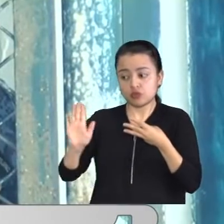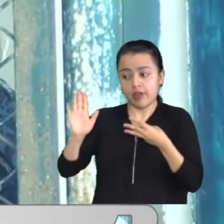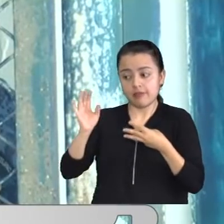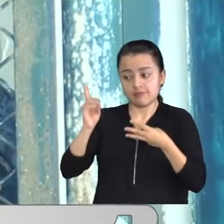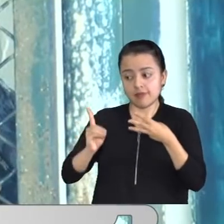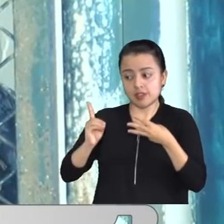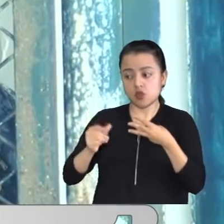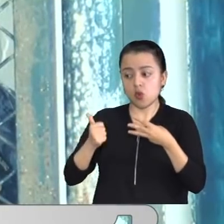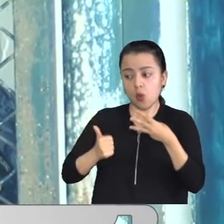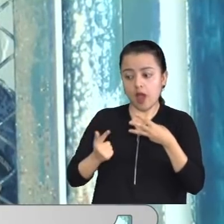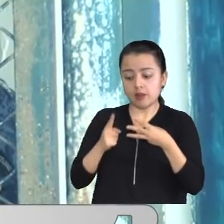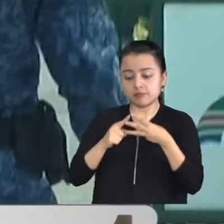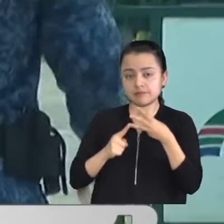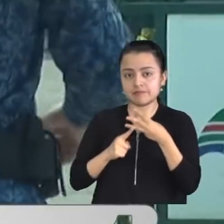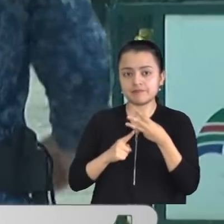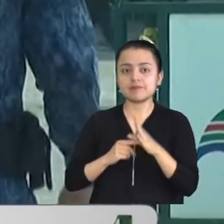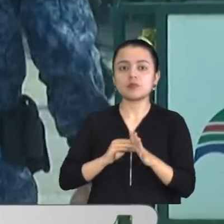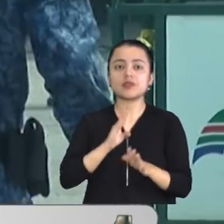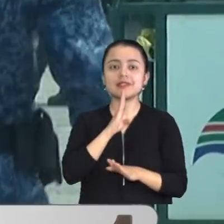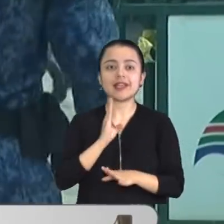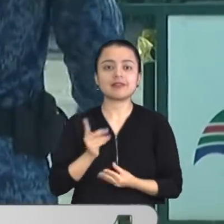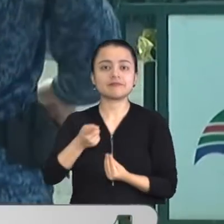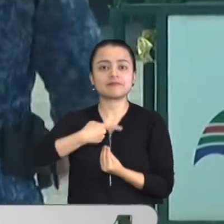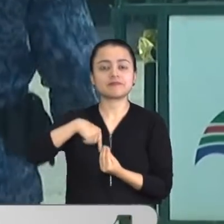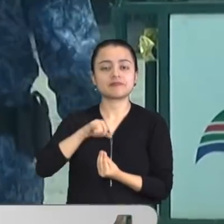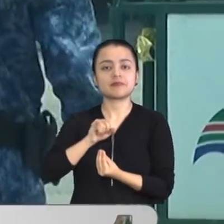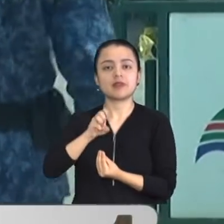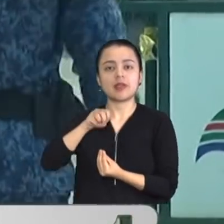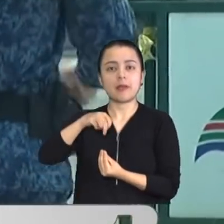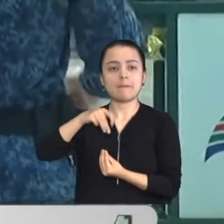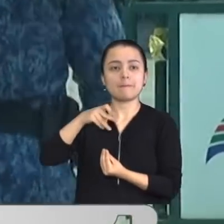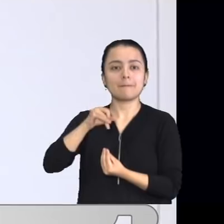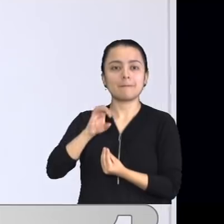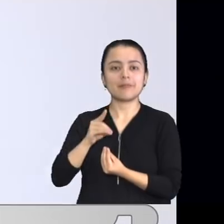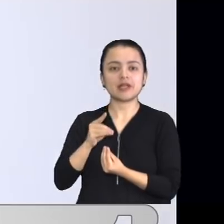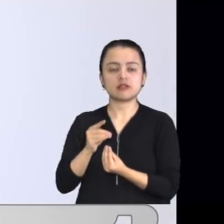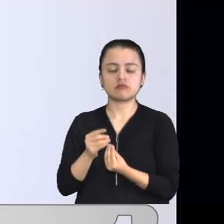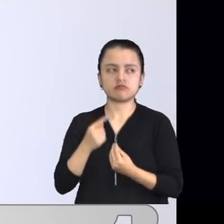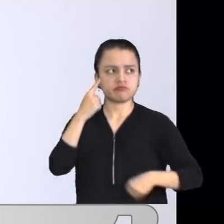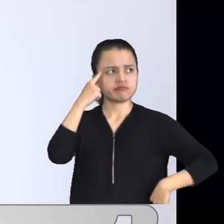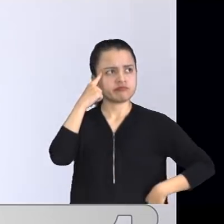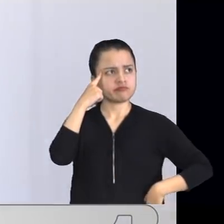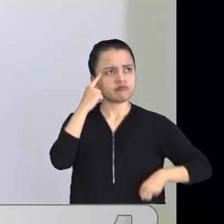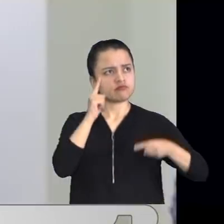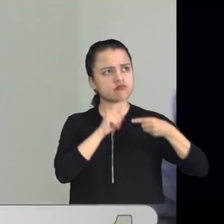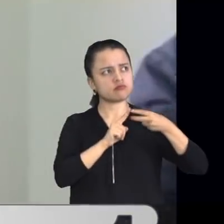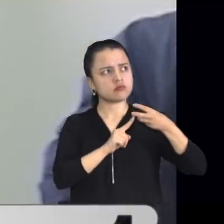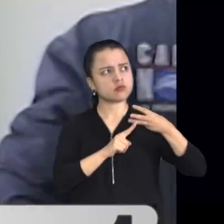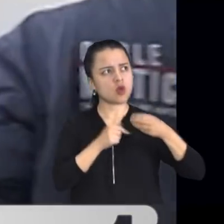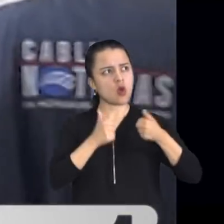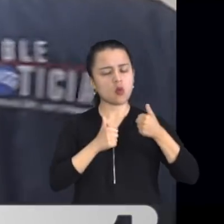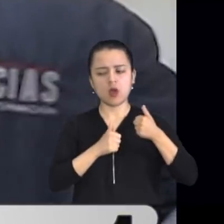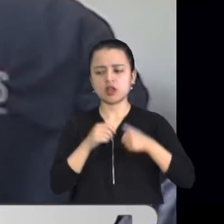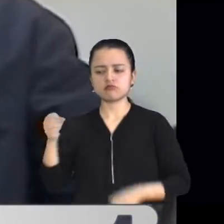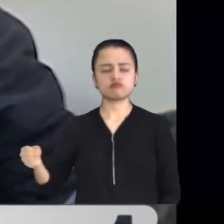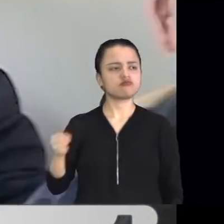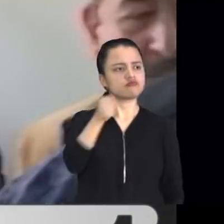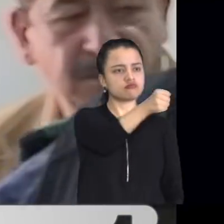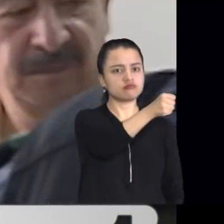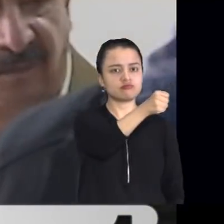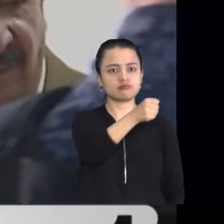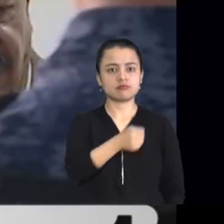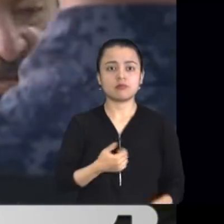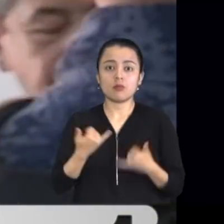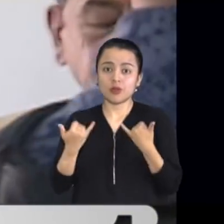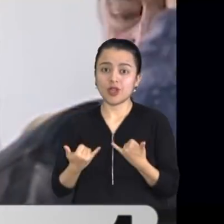Luisa, pues ahora el INPEC será la institución encargada de decidir a qué cárcel será enviado Emilio Tapia, quien hoy permanece en una URI